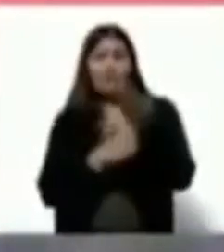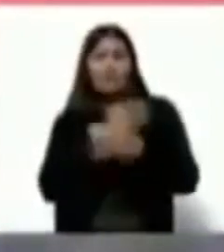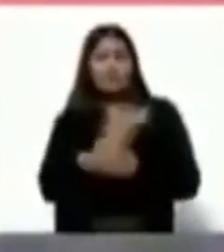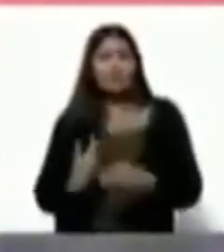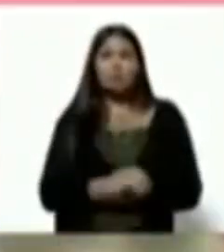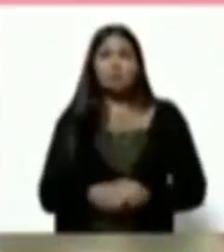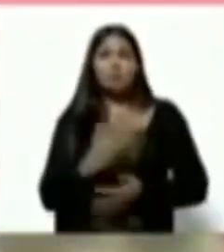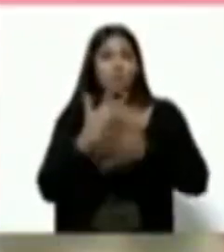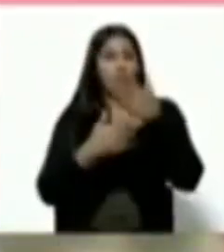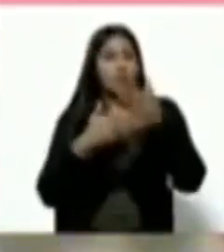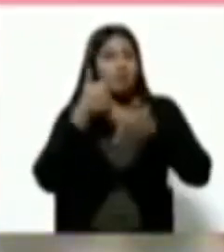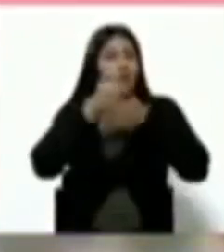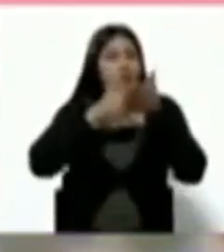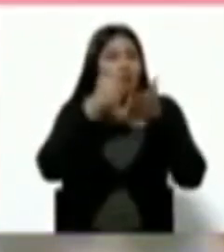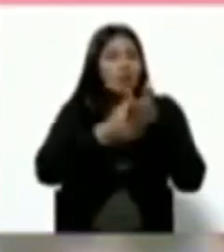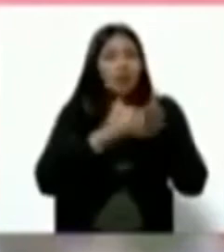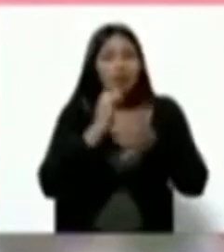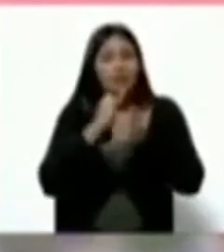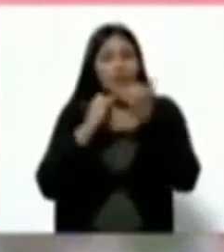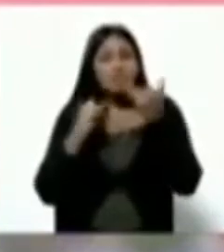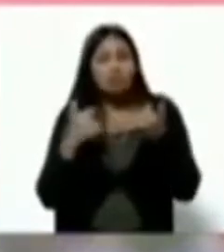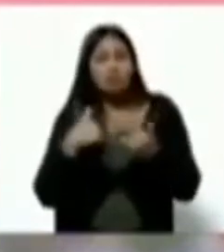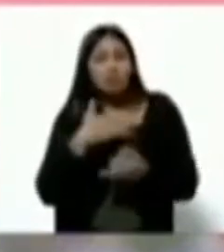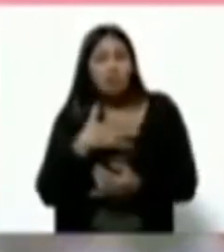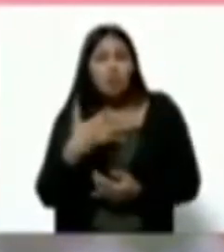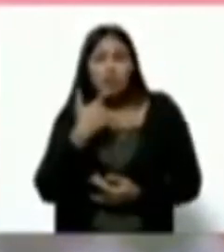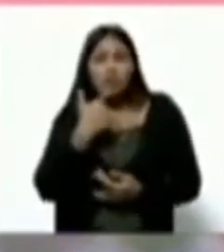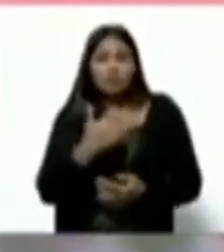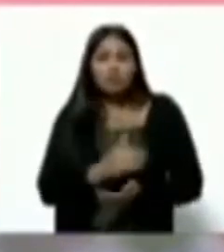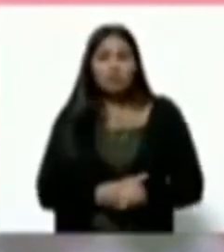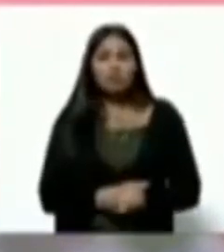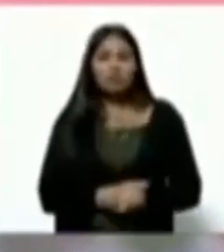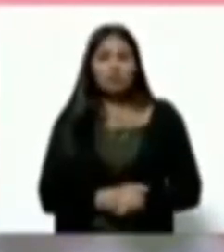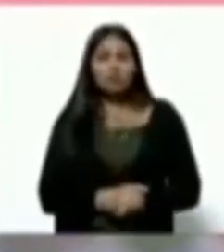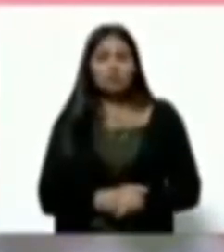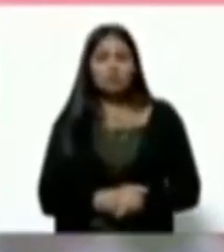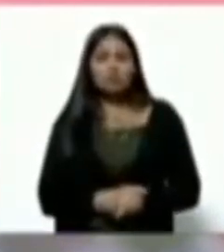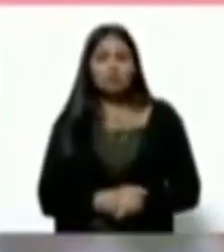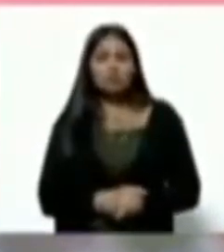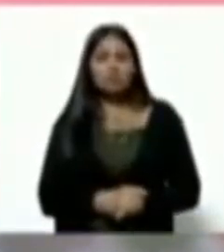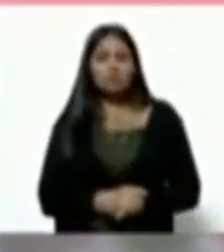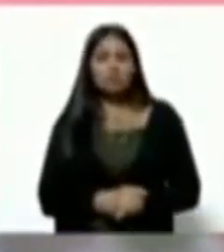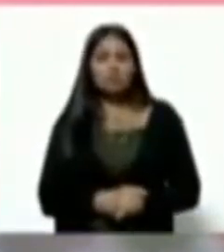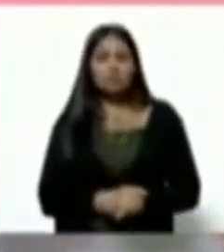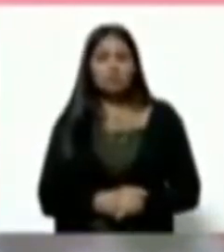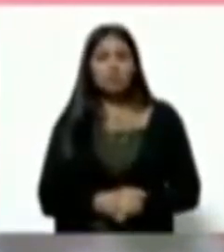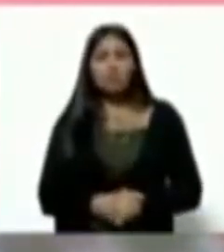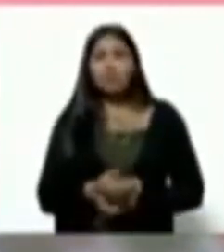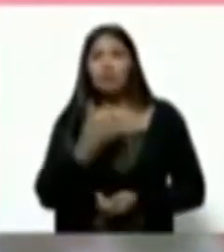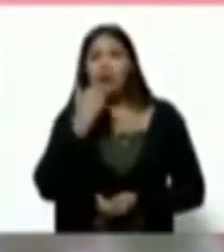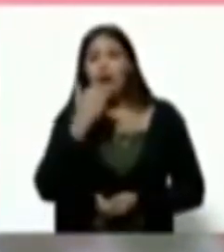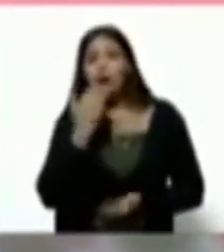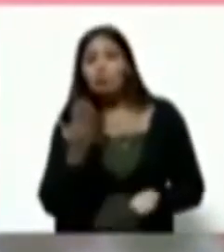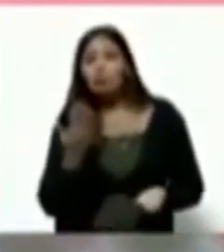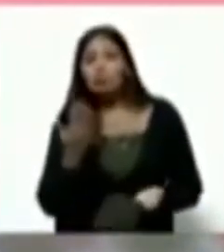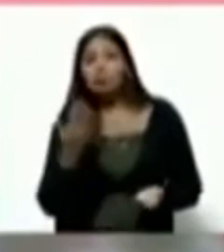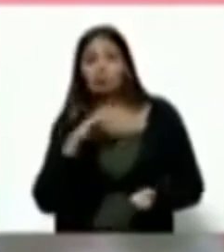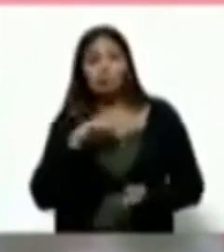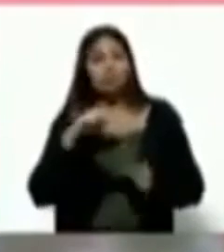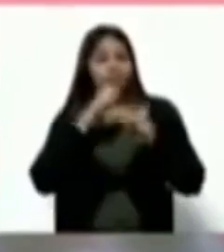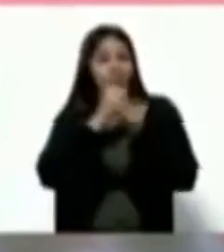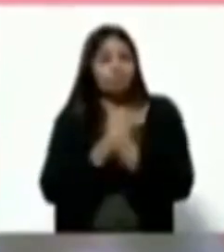mismo. Y para terminar, quiero decirles que si en algo